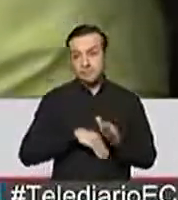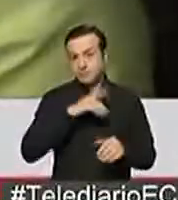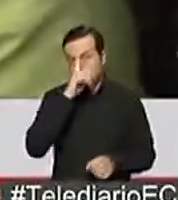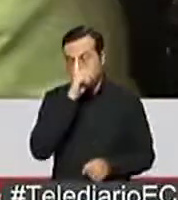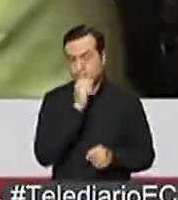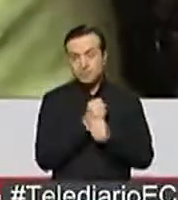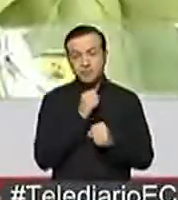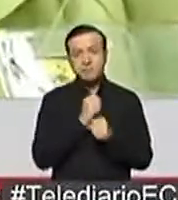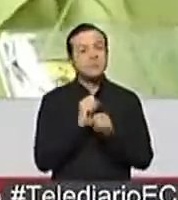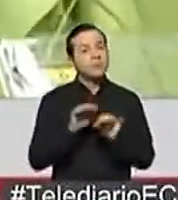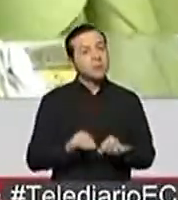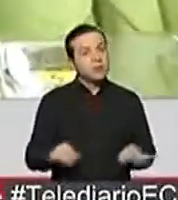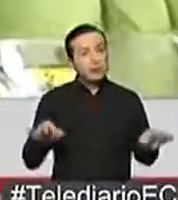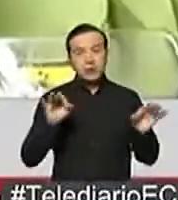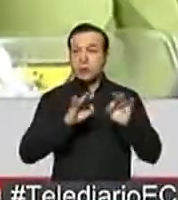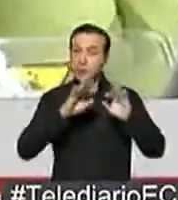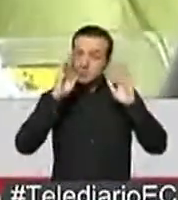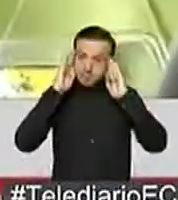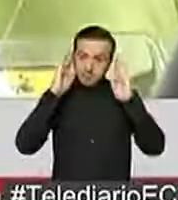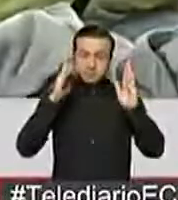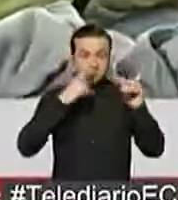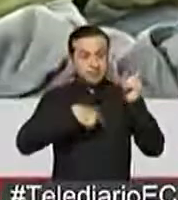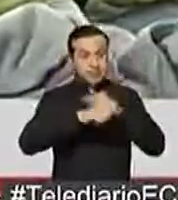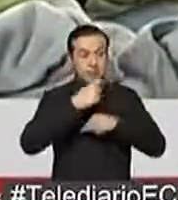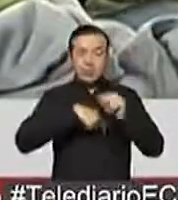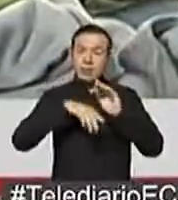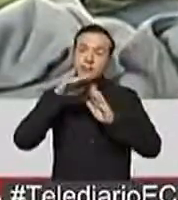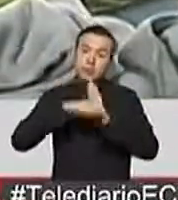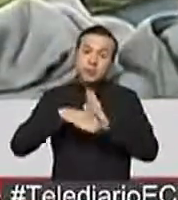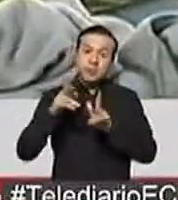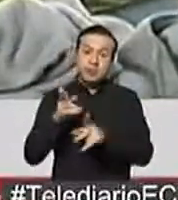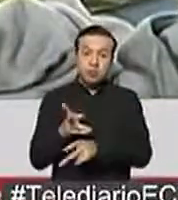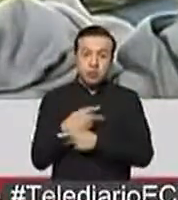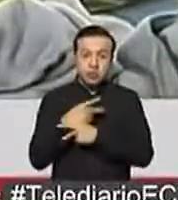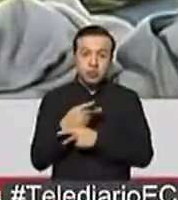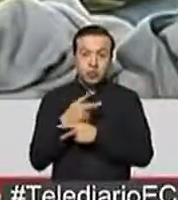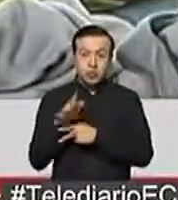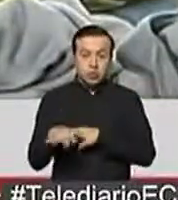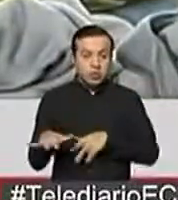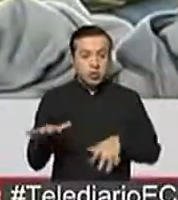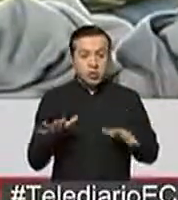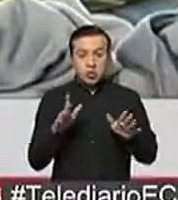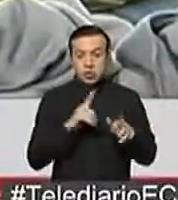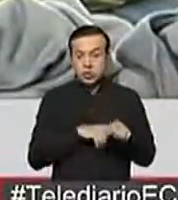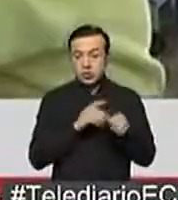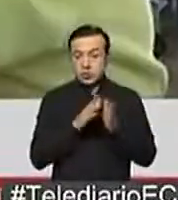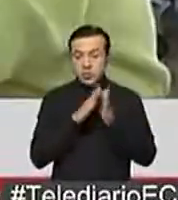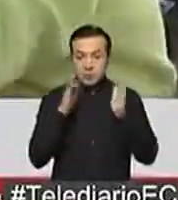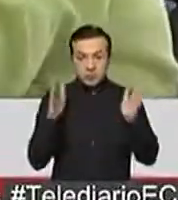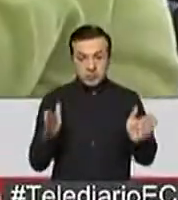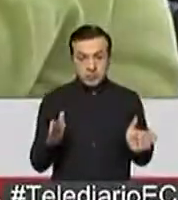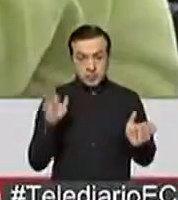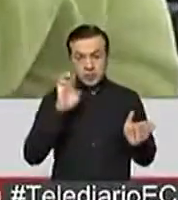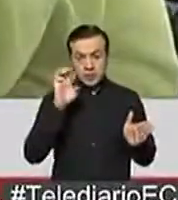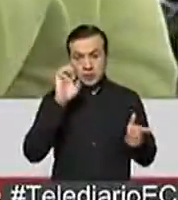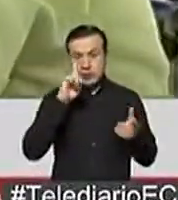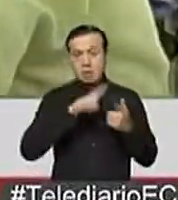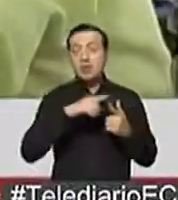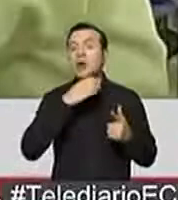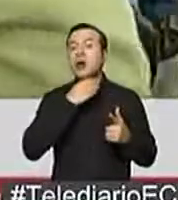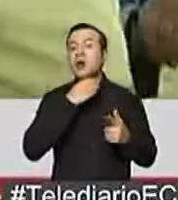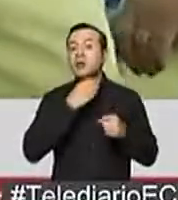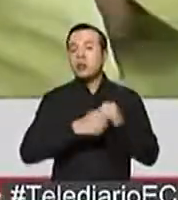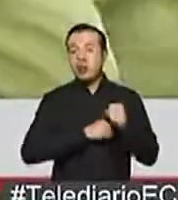el resultado directo de la disminución de las ventas y la producción que registra el sector en el periodo comprendido entre enero a agosto